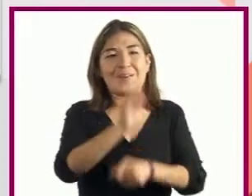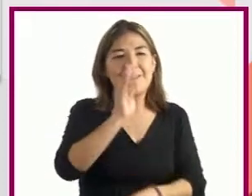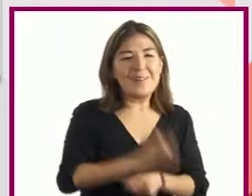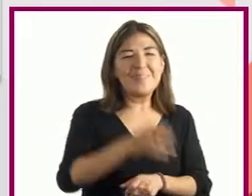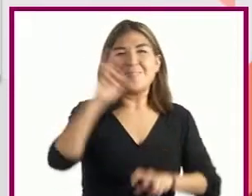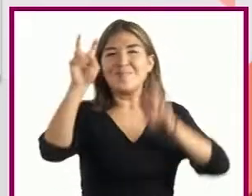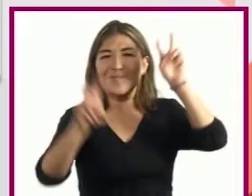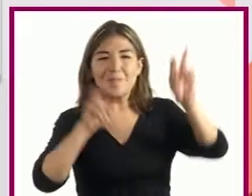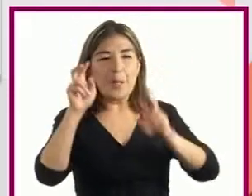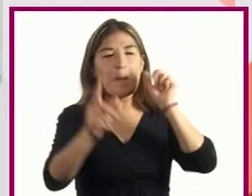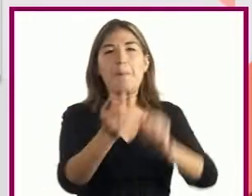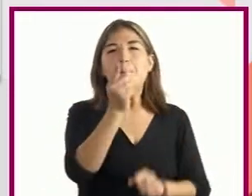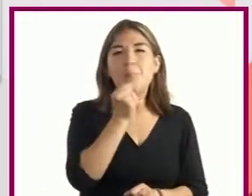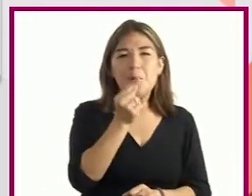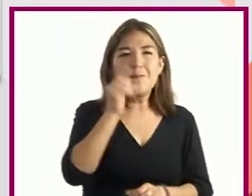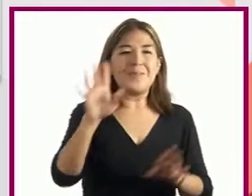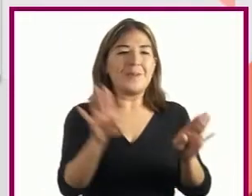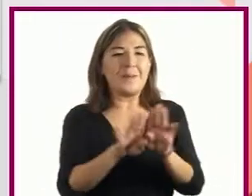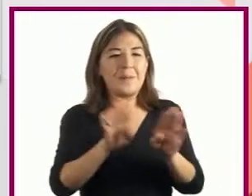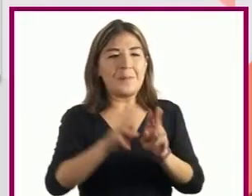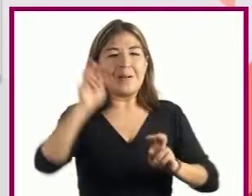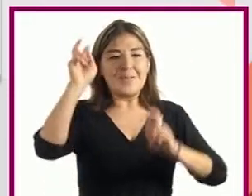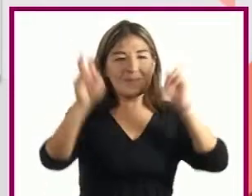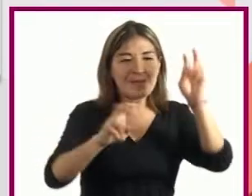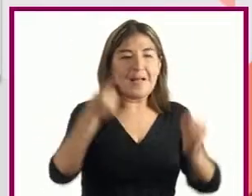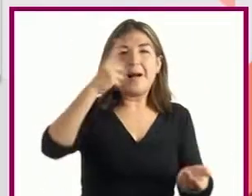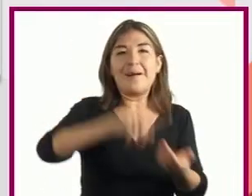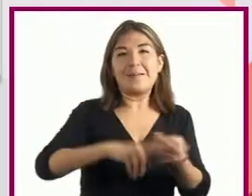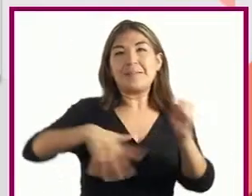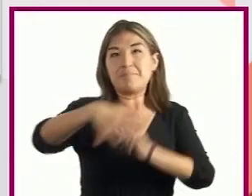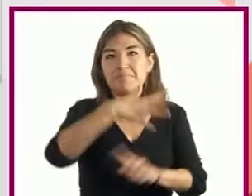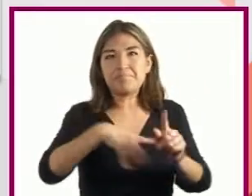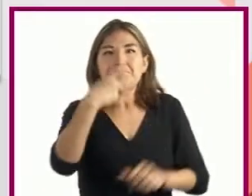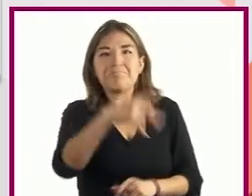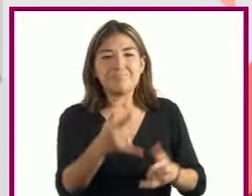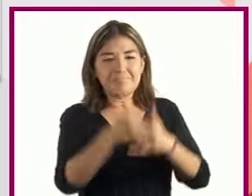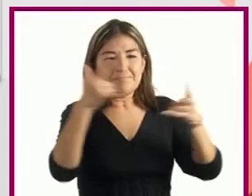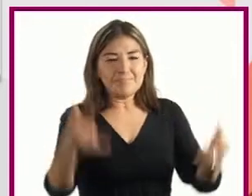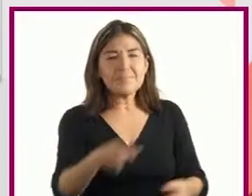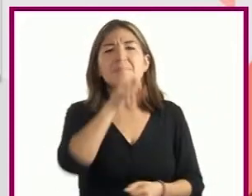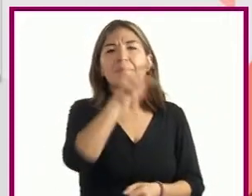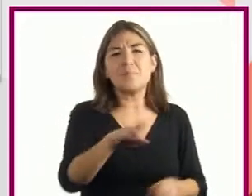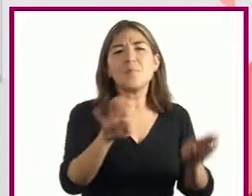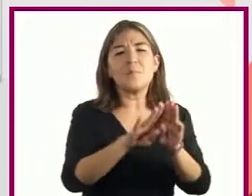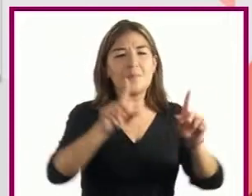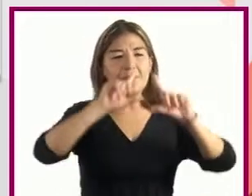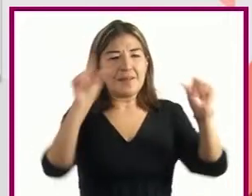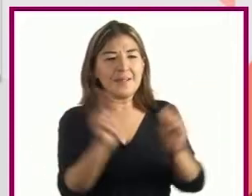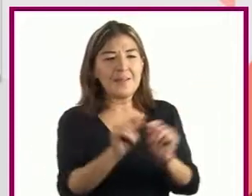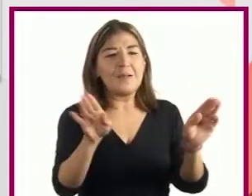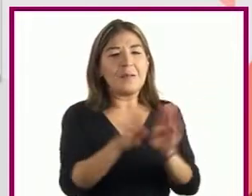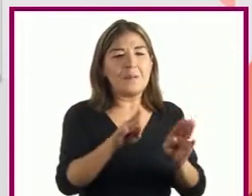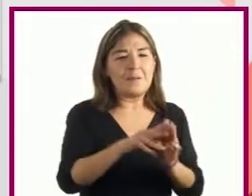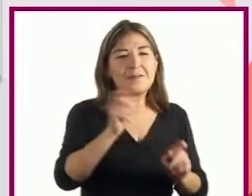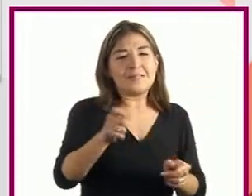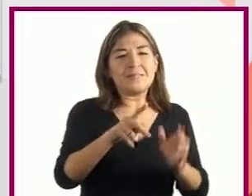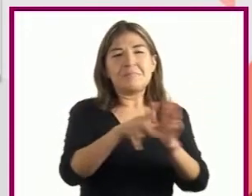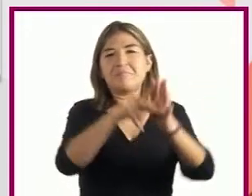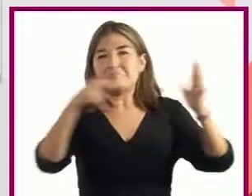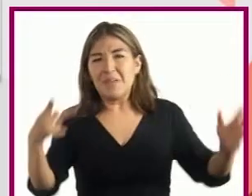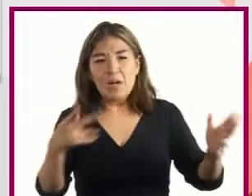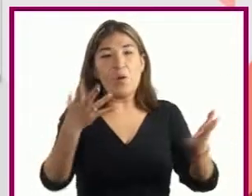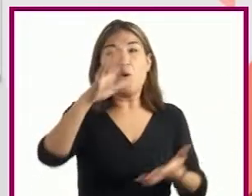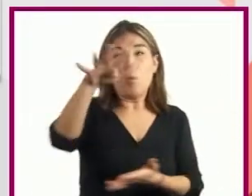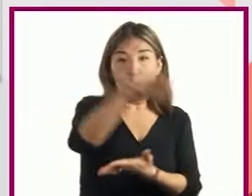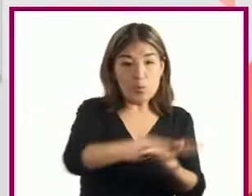fantástico, policíaco, de aventuras, con texto o sin él. Puede ser una simple tira en la prensa, una página